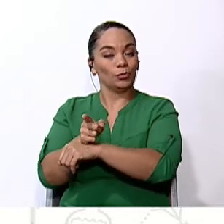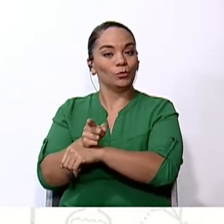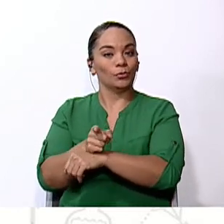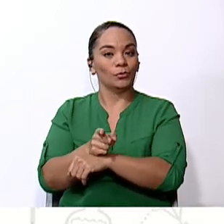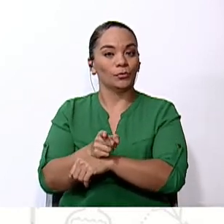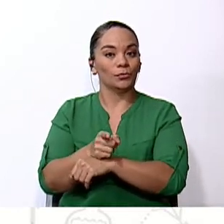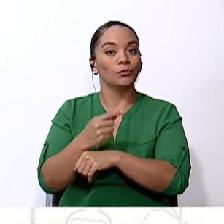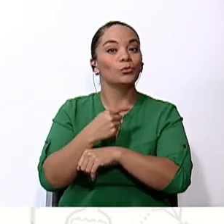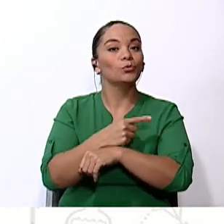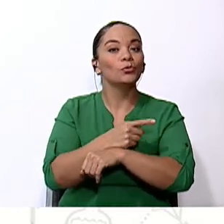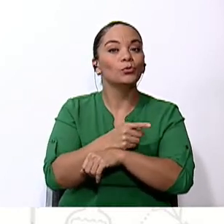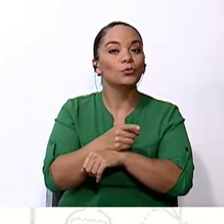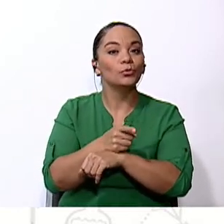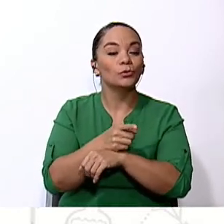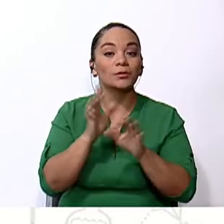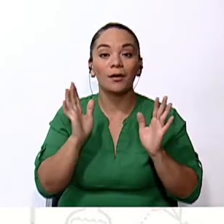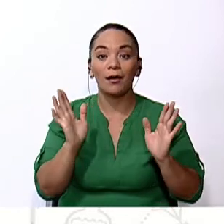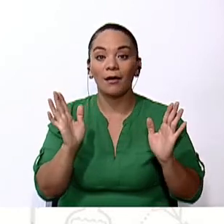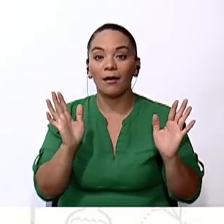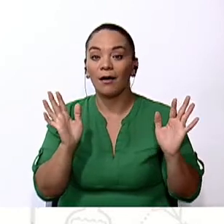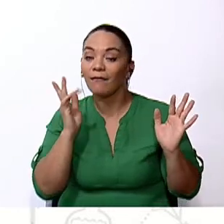A ver.